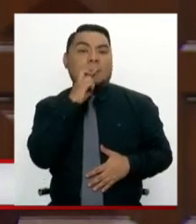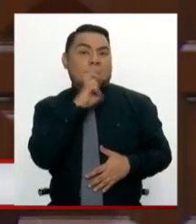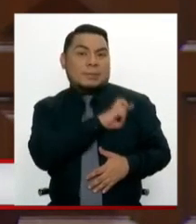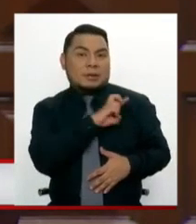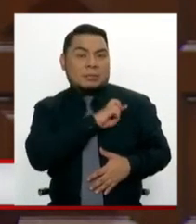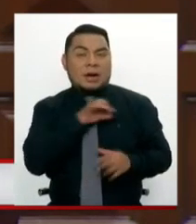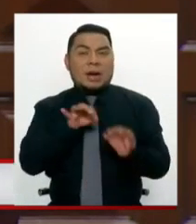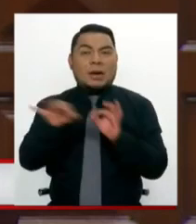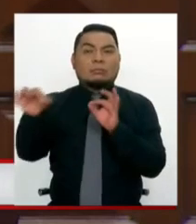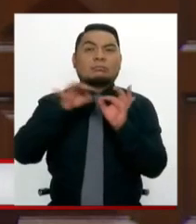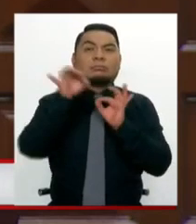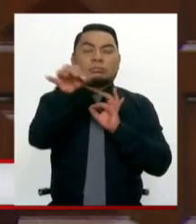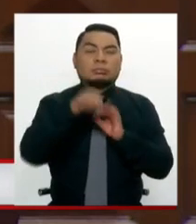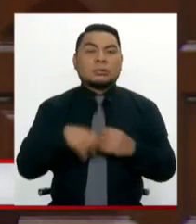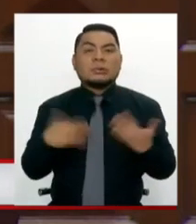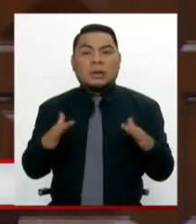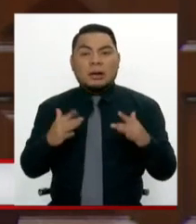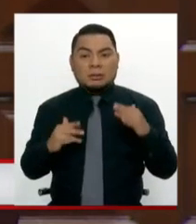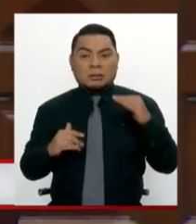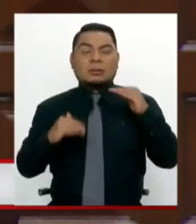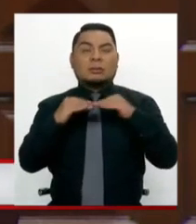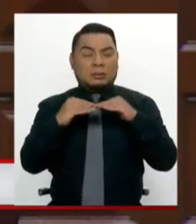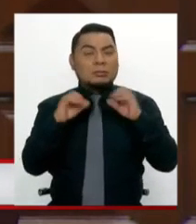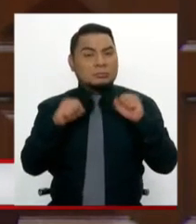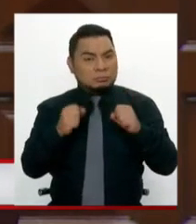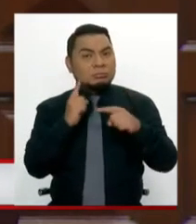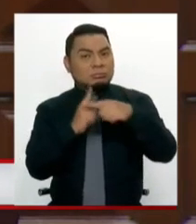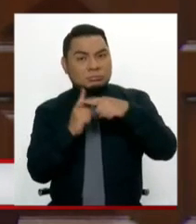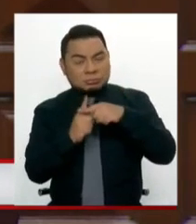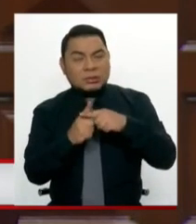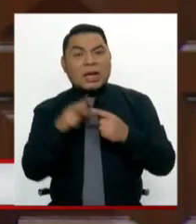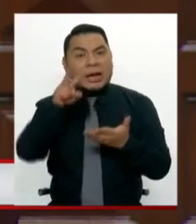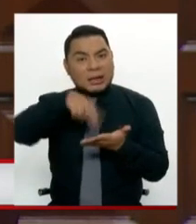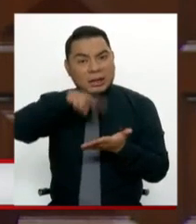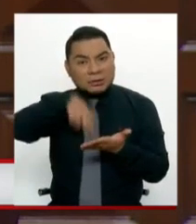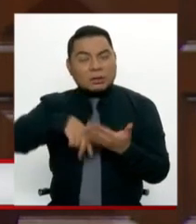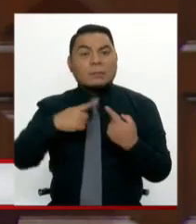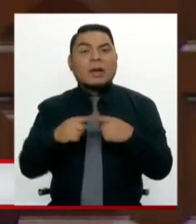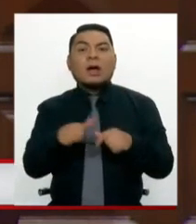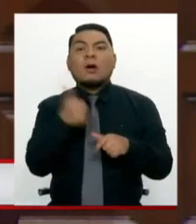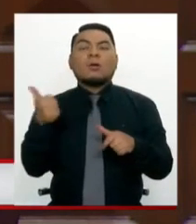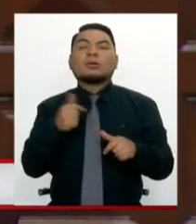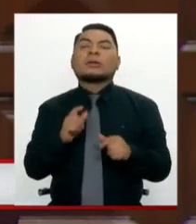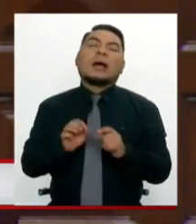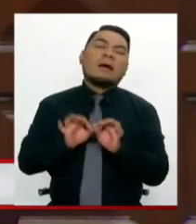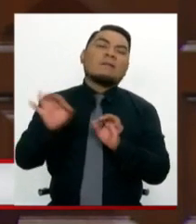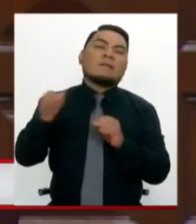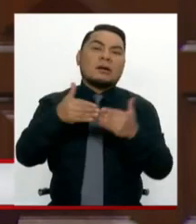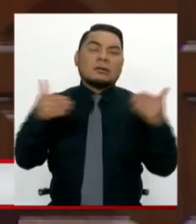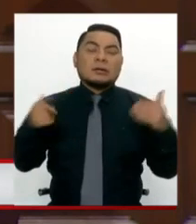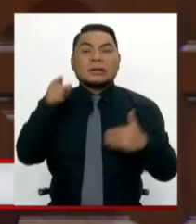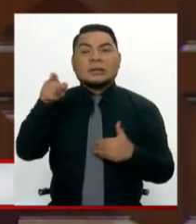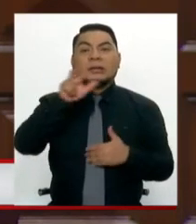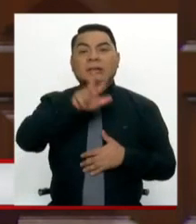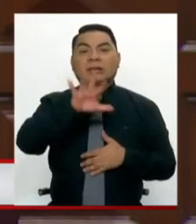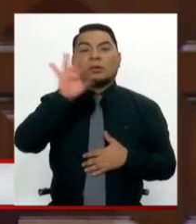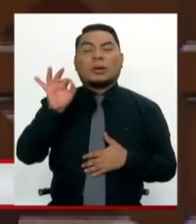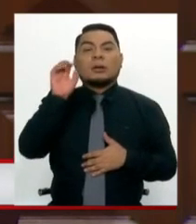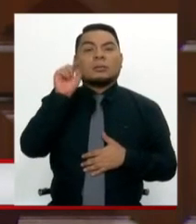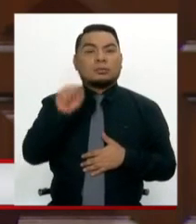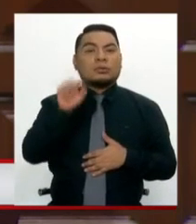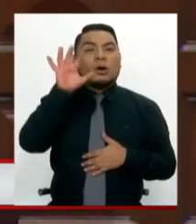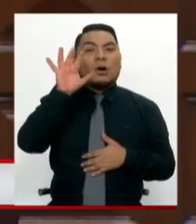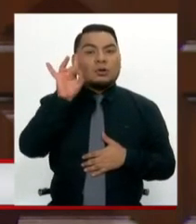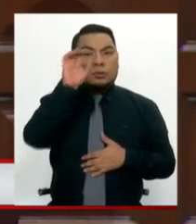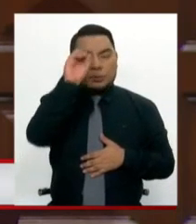del ámbito rural lograron niveles satisfactorios en lectura, mientras que en el ámbito urbano el